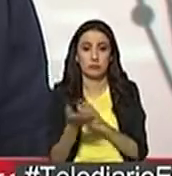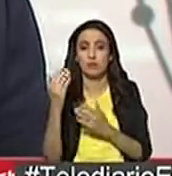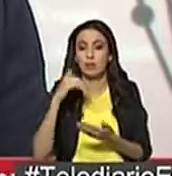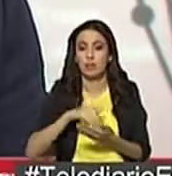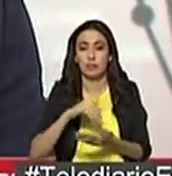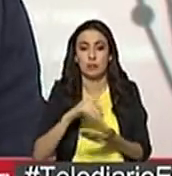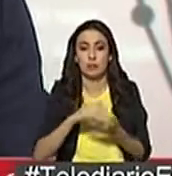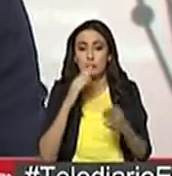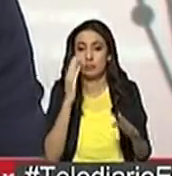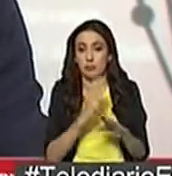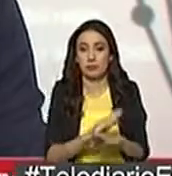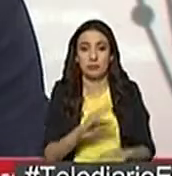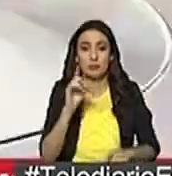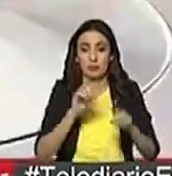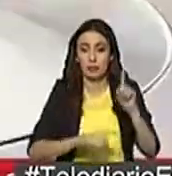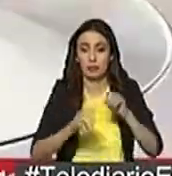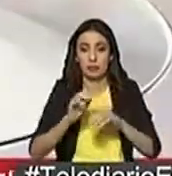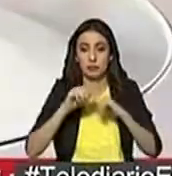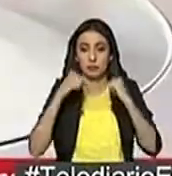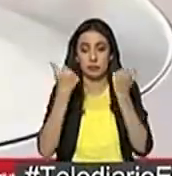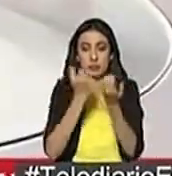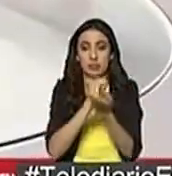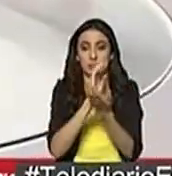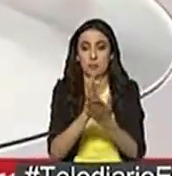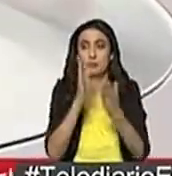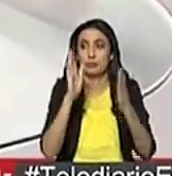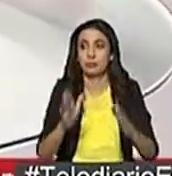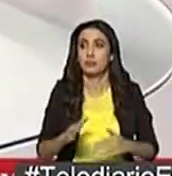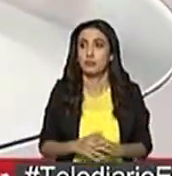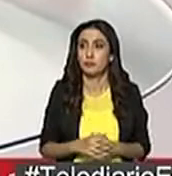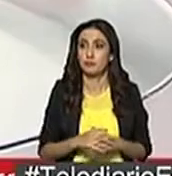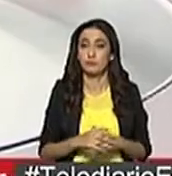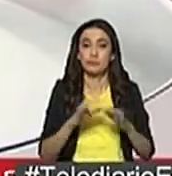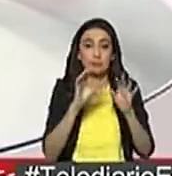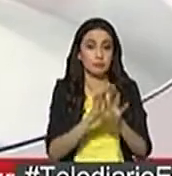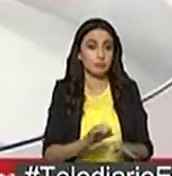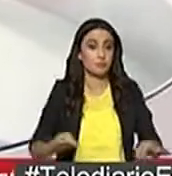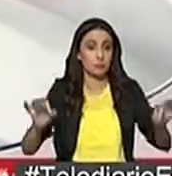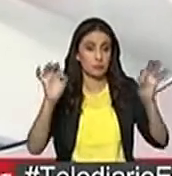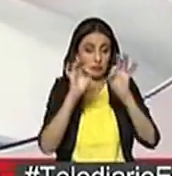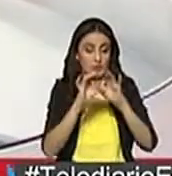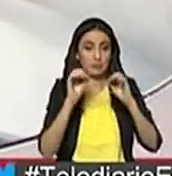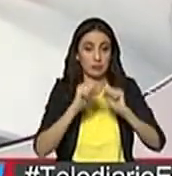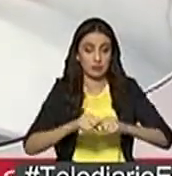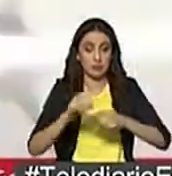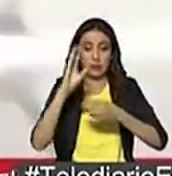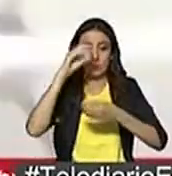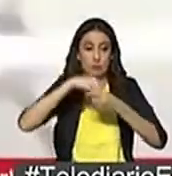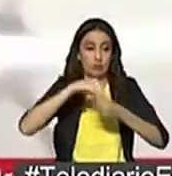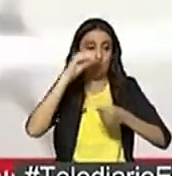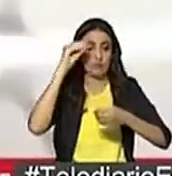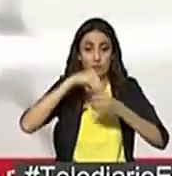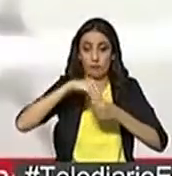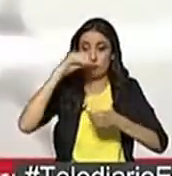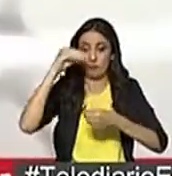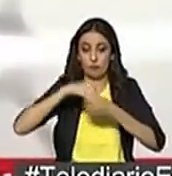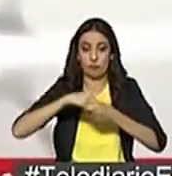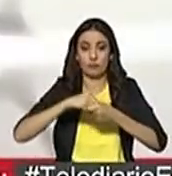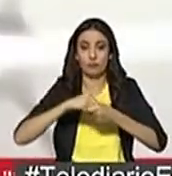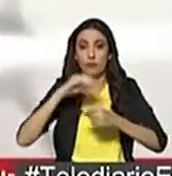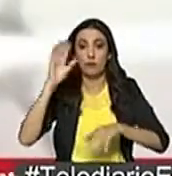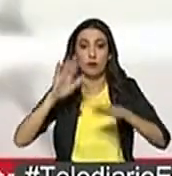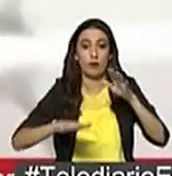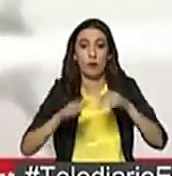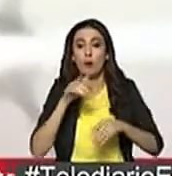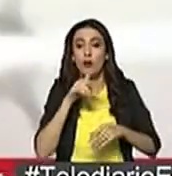sancionar moralmente ahora a estos asambleístas. Dos elementos importantes. Usted mencionaba el primero, recaudar dinero, recursos económicos